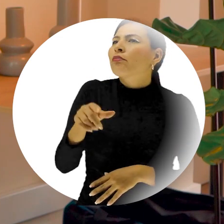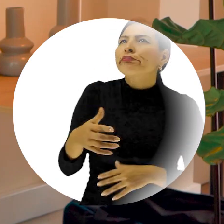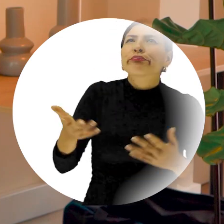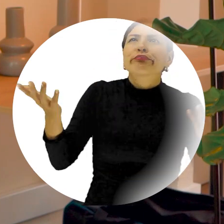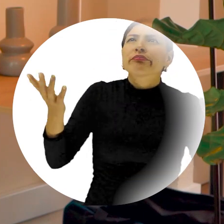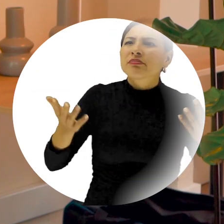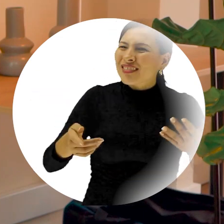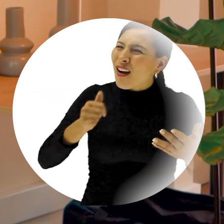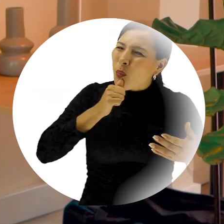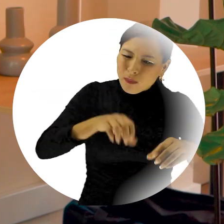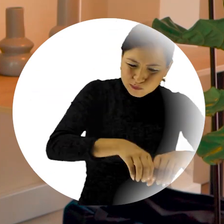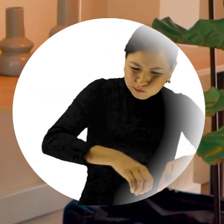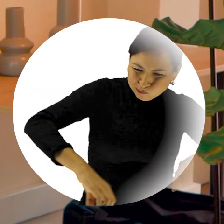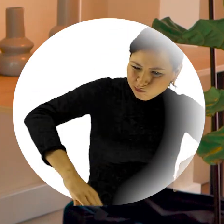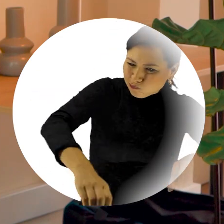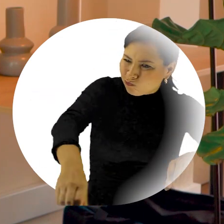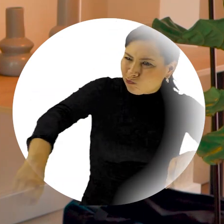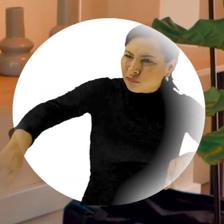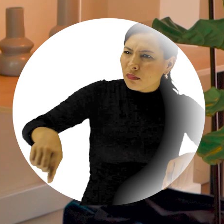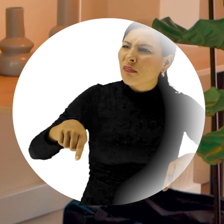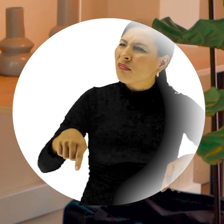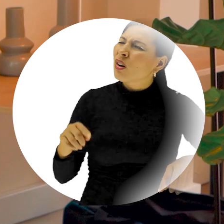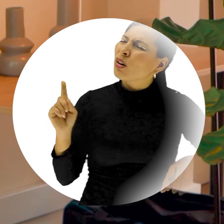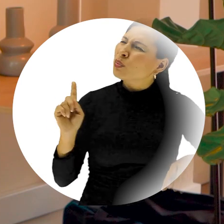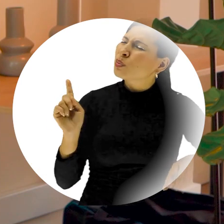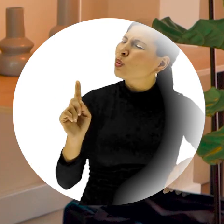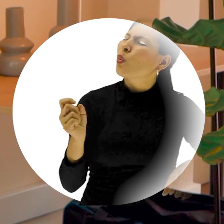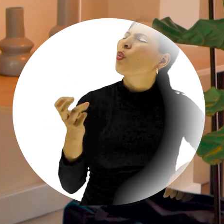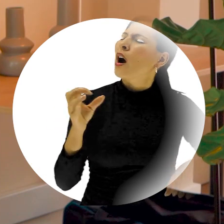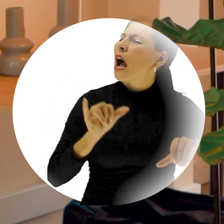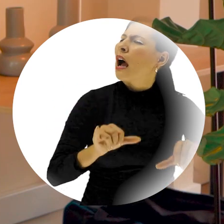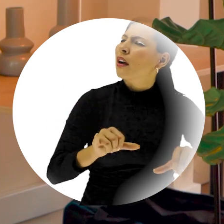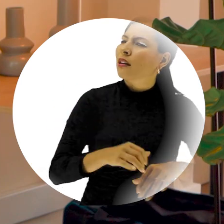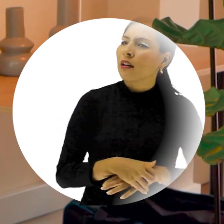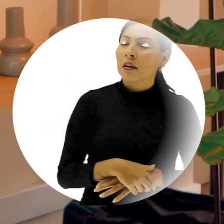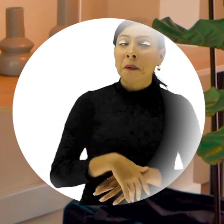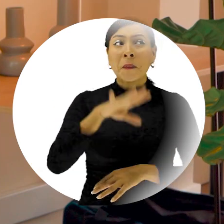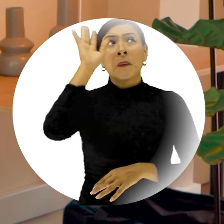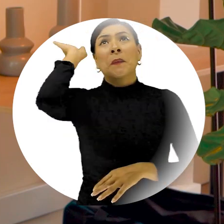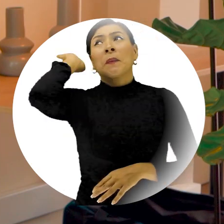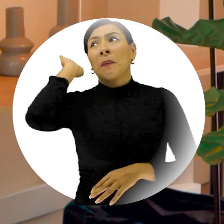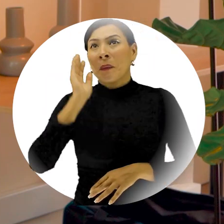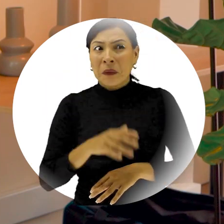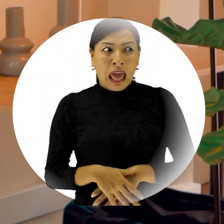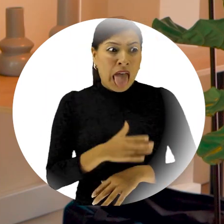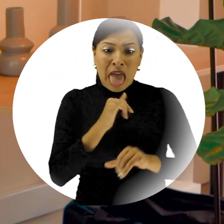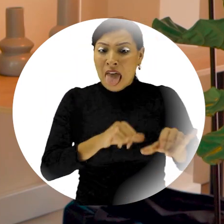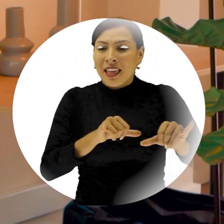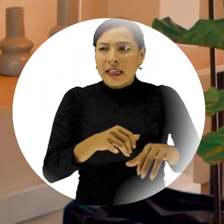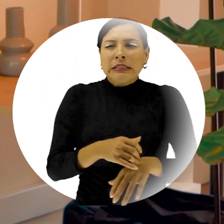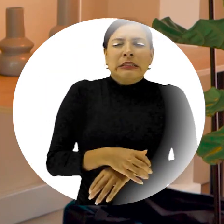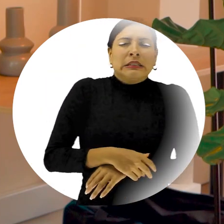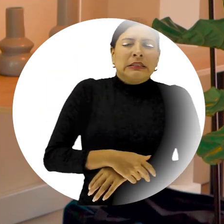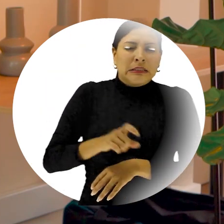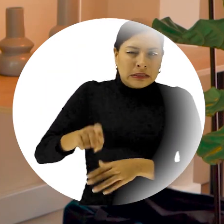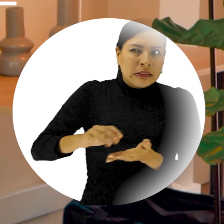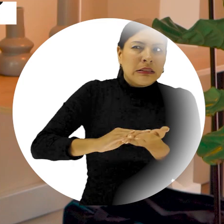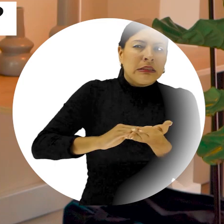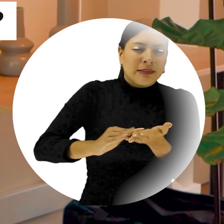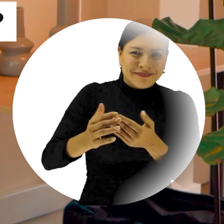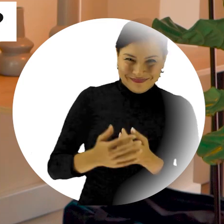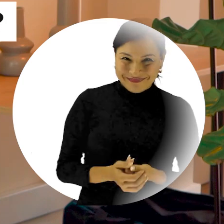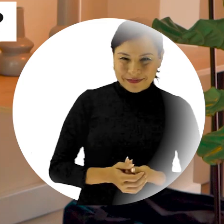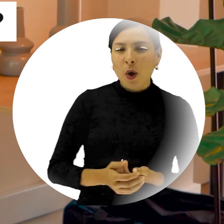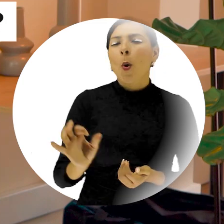se les cambian, entonces seguramente ese es un gasto que en el futuro cercano va a tener que hacerse. ¿Cuántos metros cuadrados